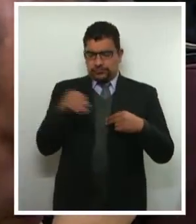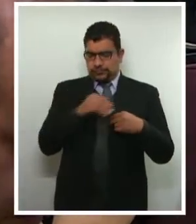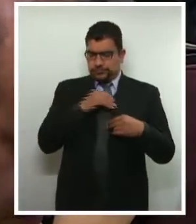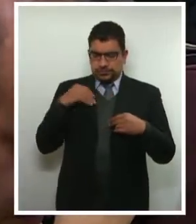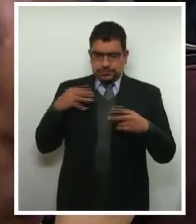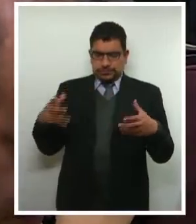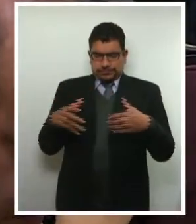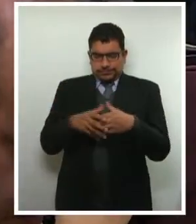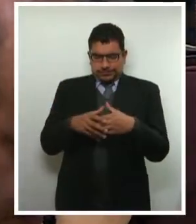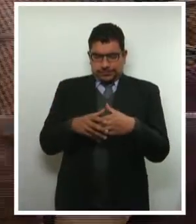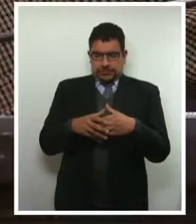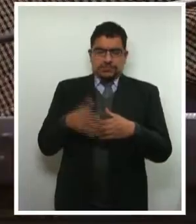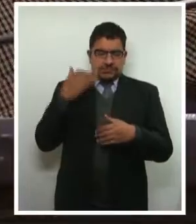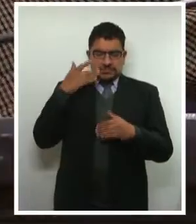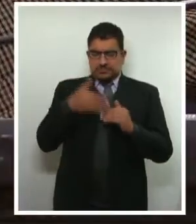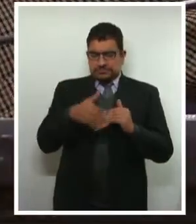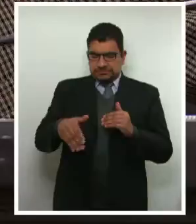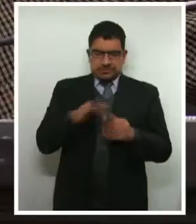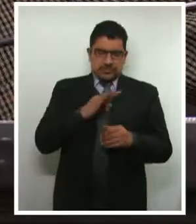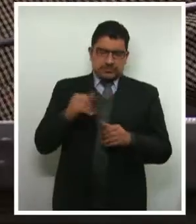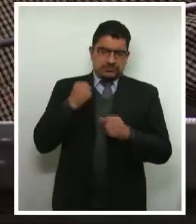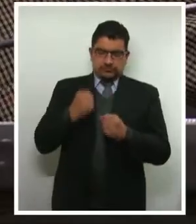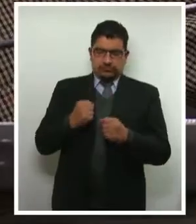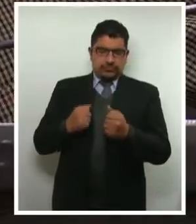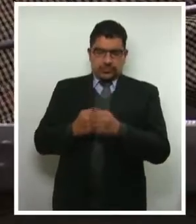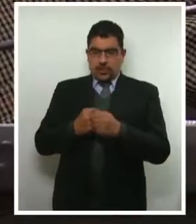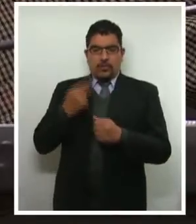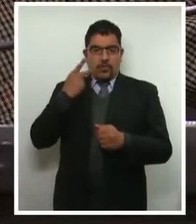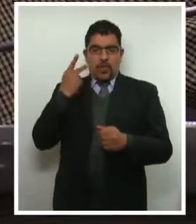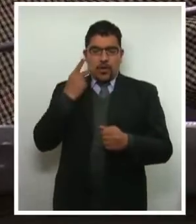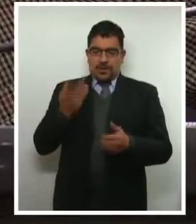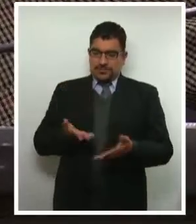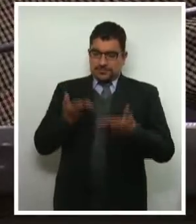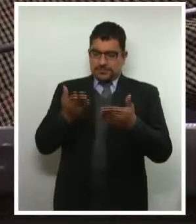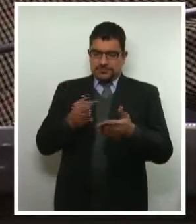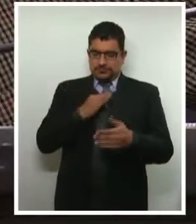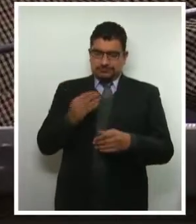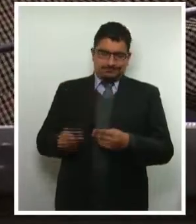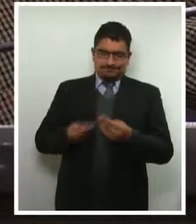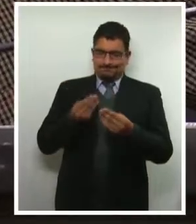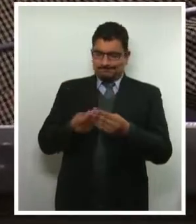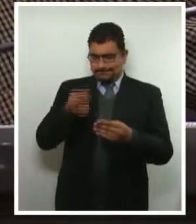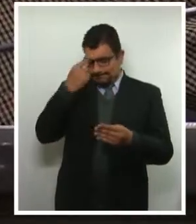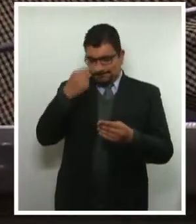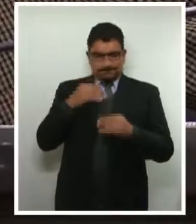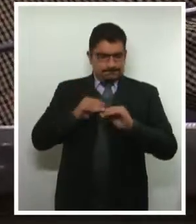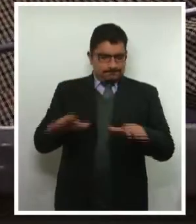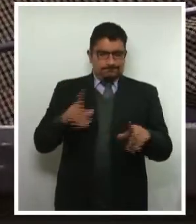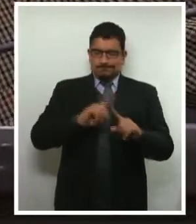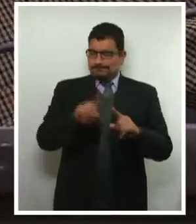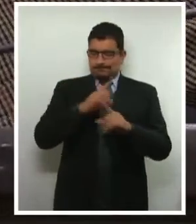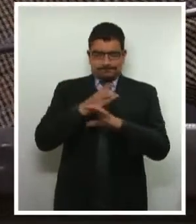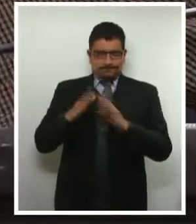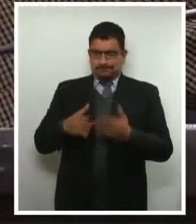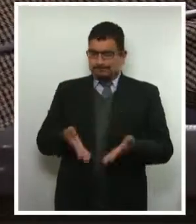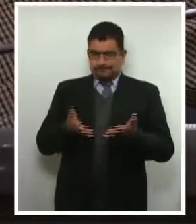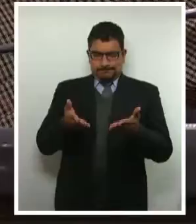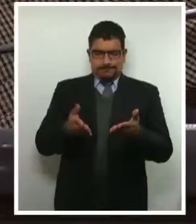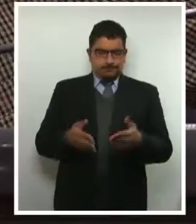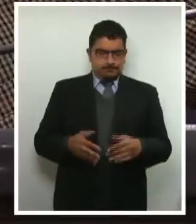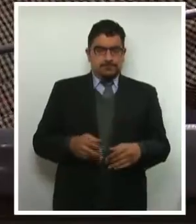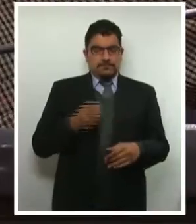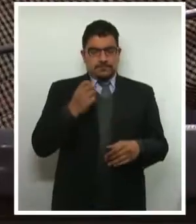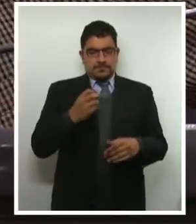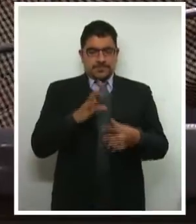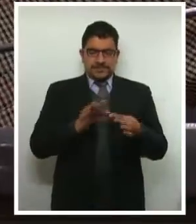X lapso, tendría una fuerza política y se prestaría a influencias y demás. Bueno, eso